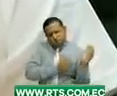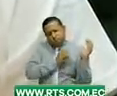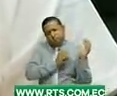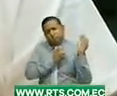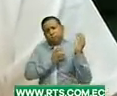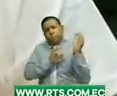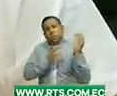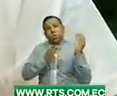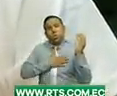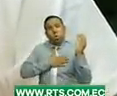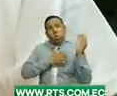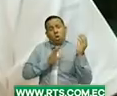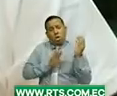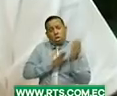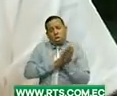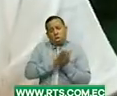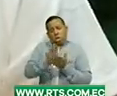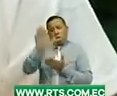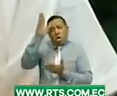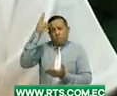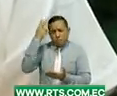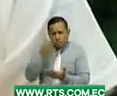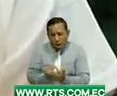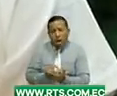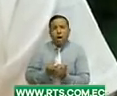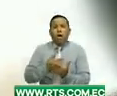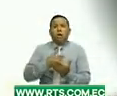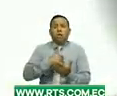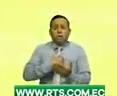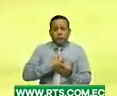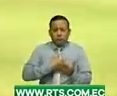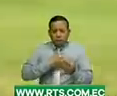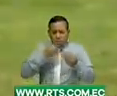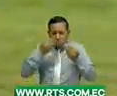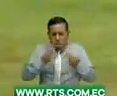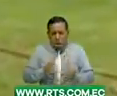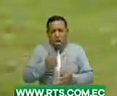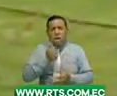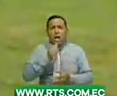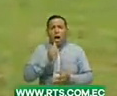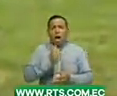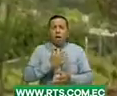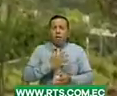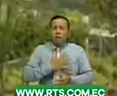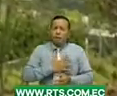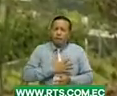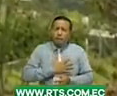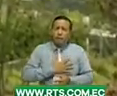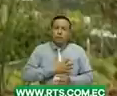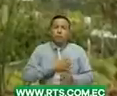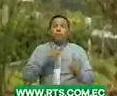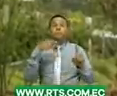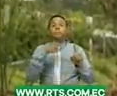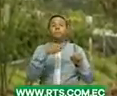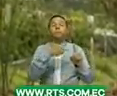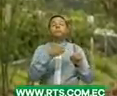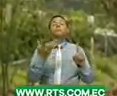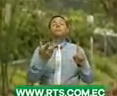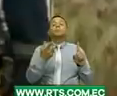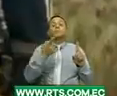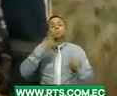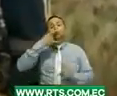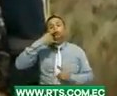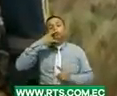y valoré cuánto significaba perder el agua. De las entrañas de Cachicupara, en Tarqui, salió un